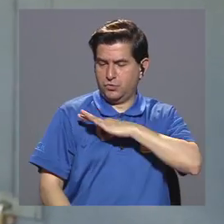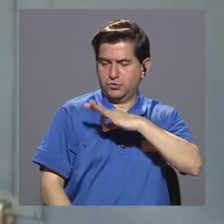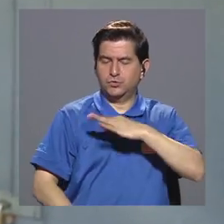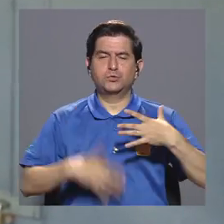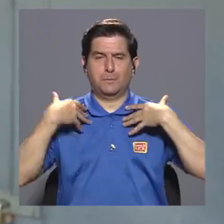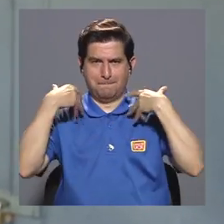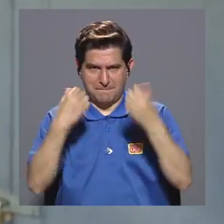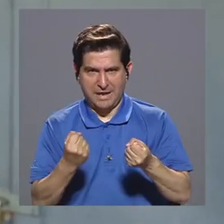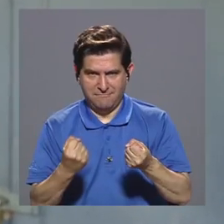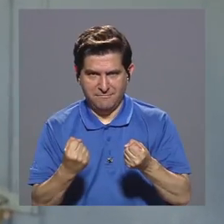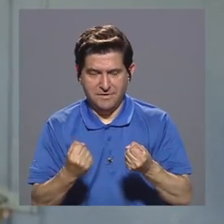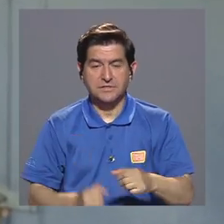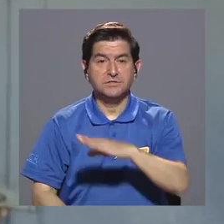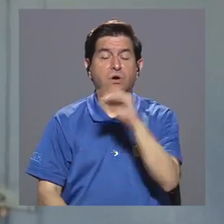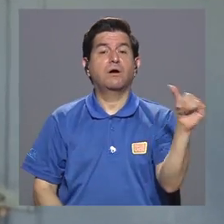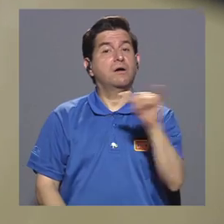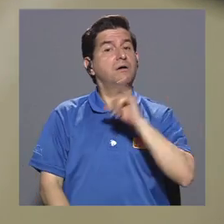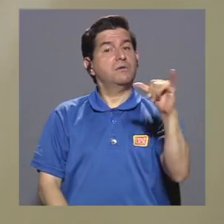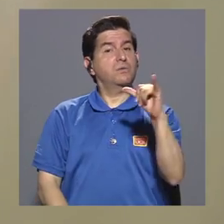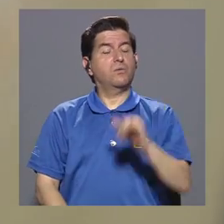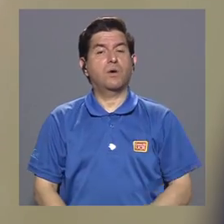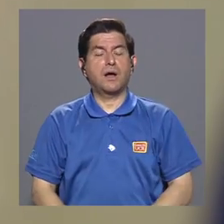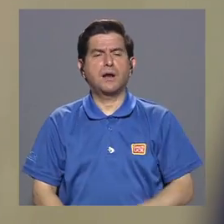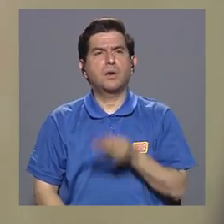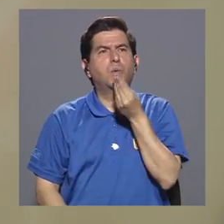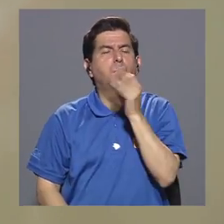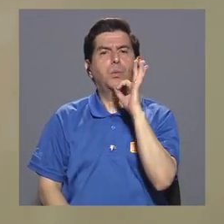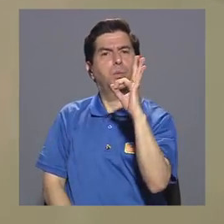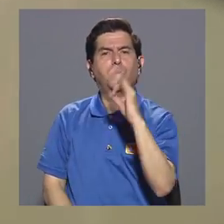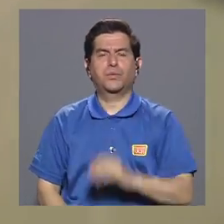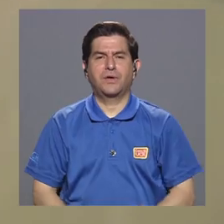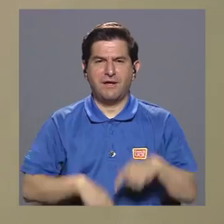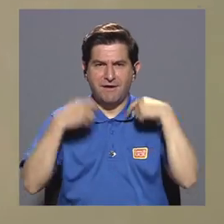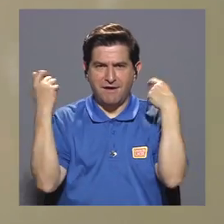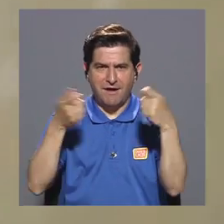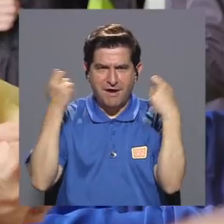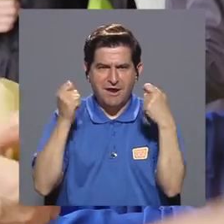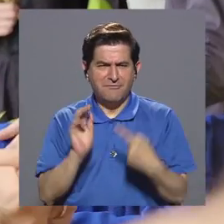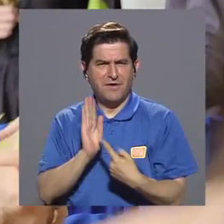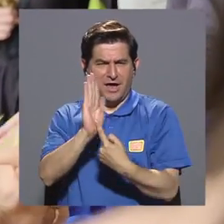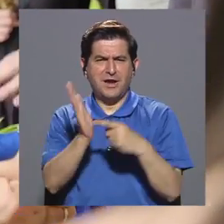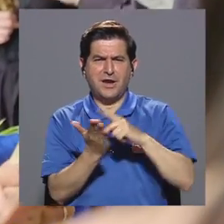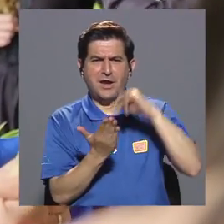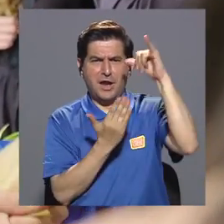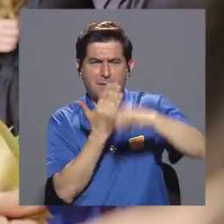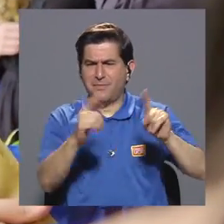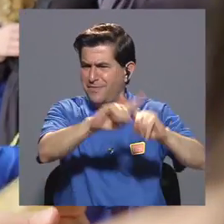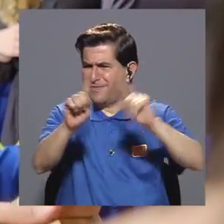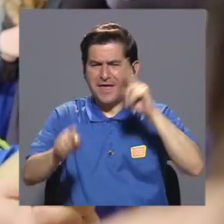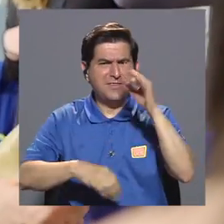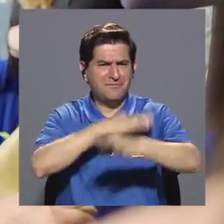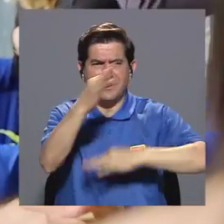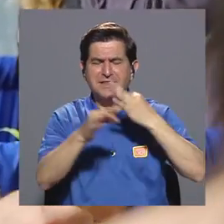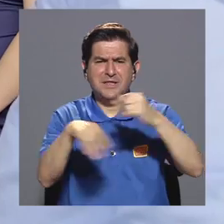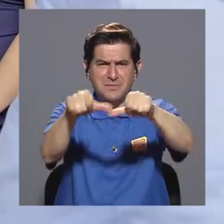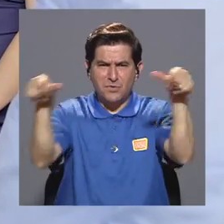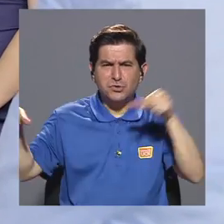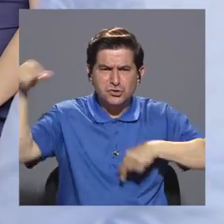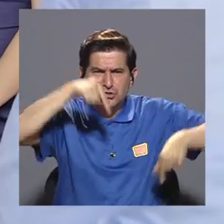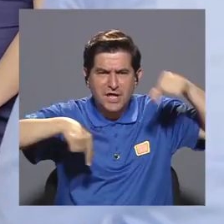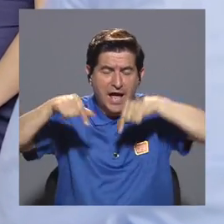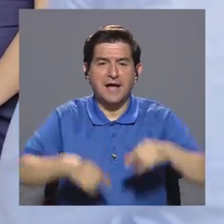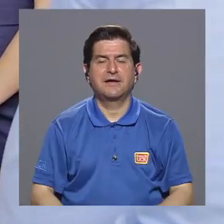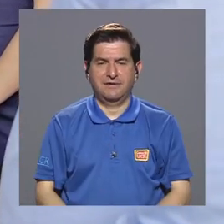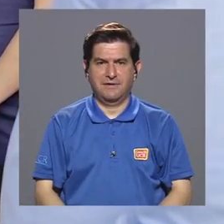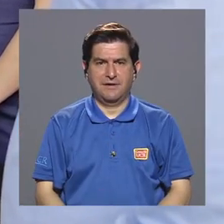sean beneficiosos para la salud y que además sepan bien. En la feria se presentaron proyectos de diferentes áreas de la